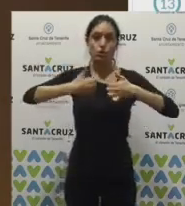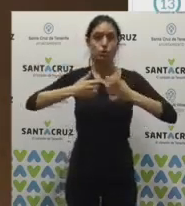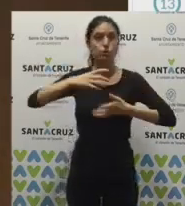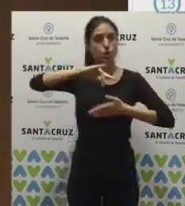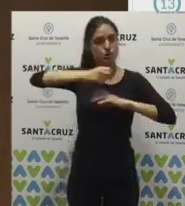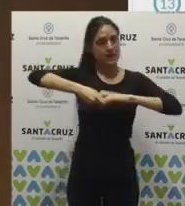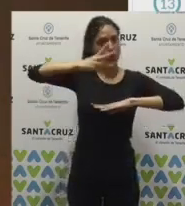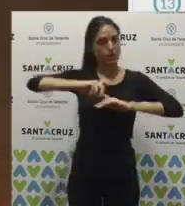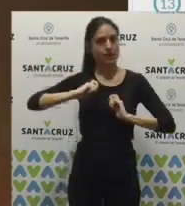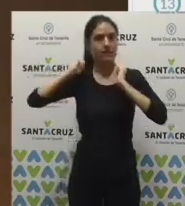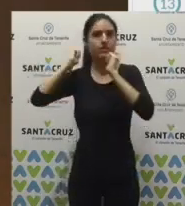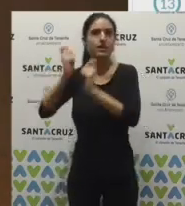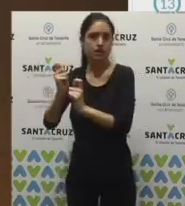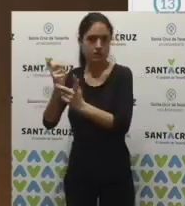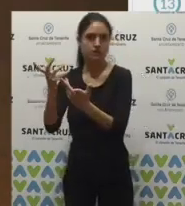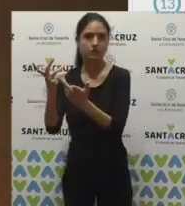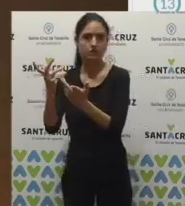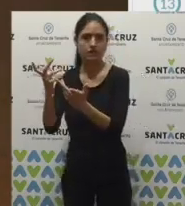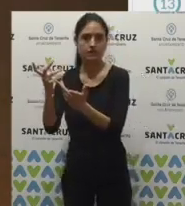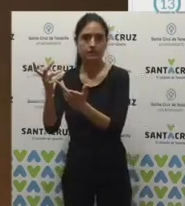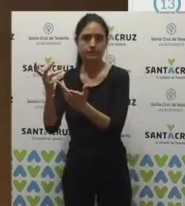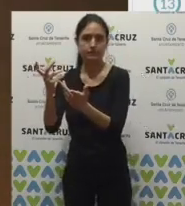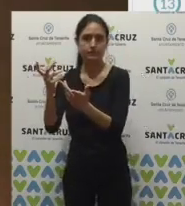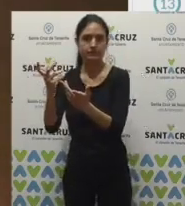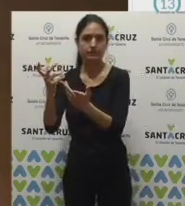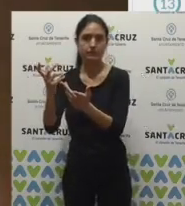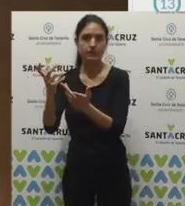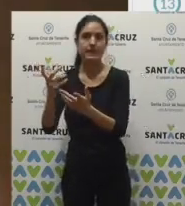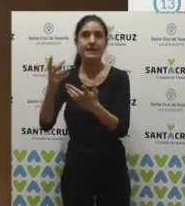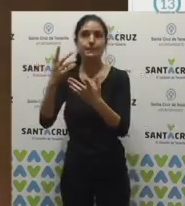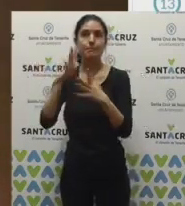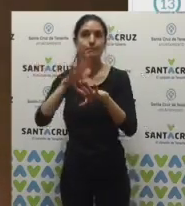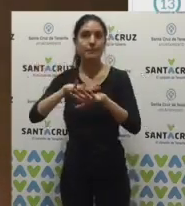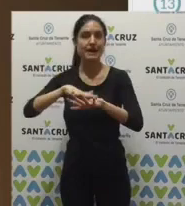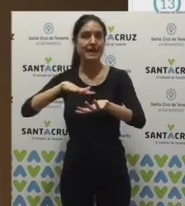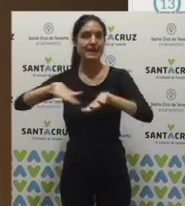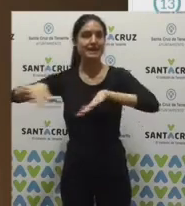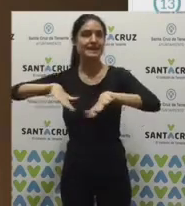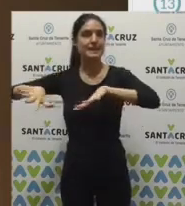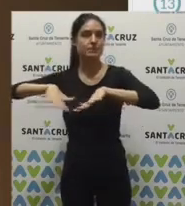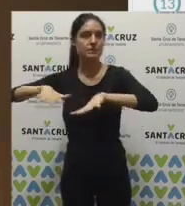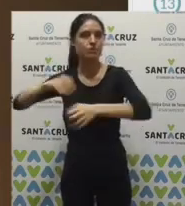visitaría más pequeñas obras de estas características y generar dinamismo